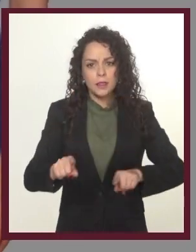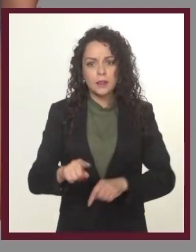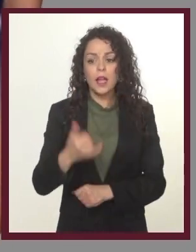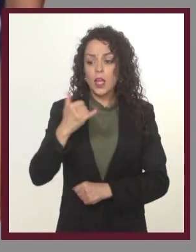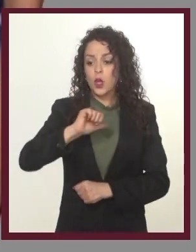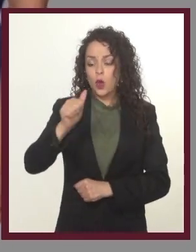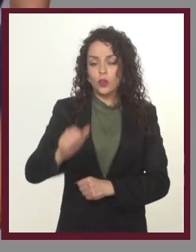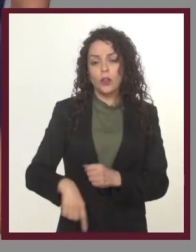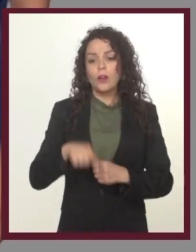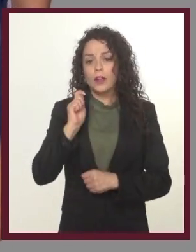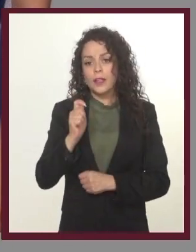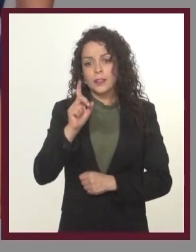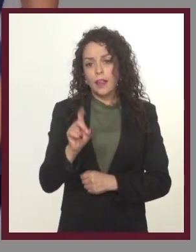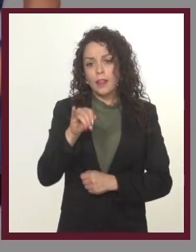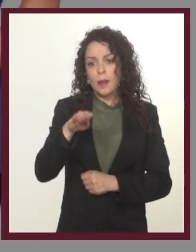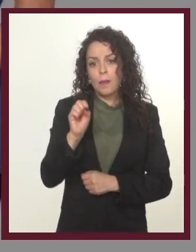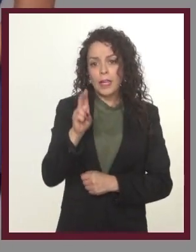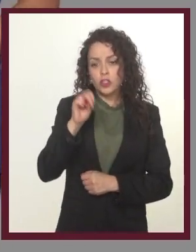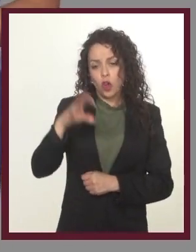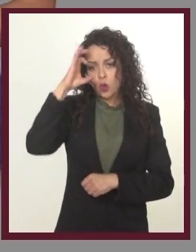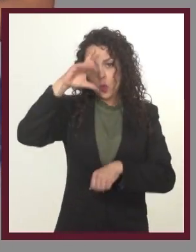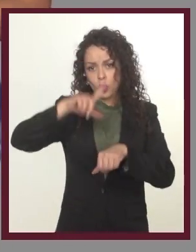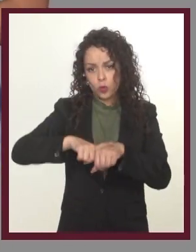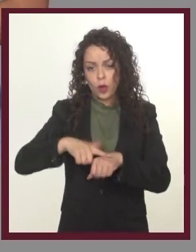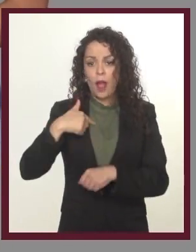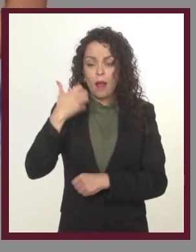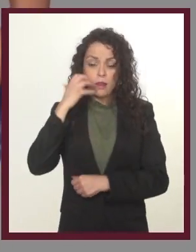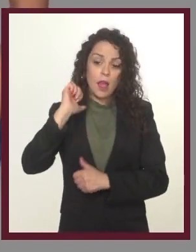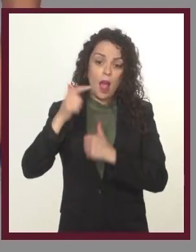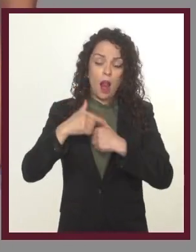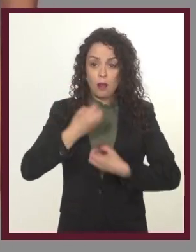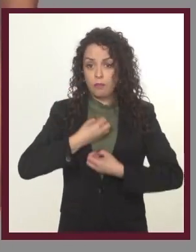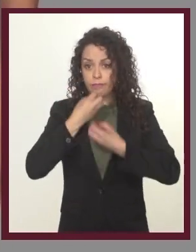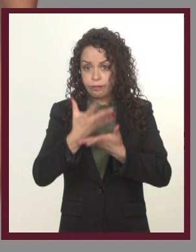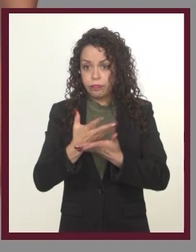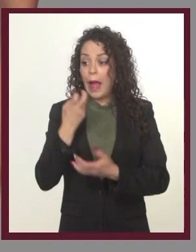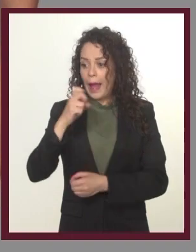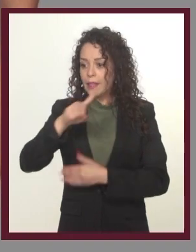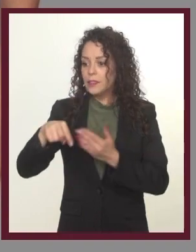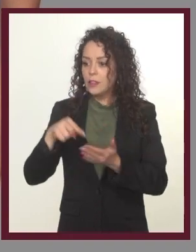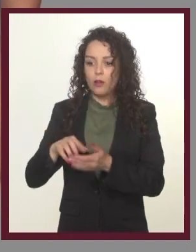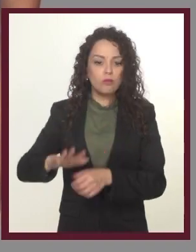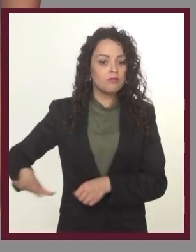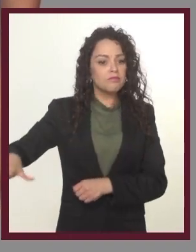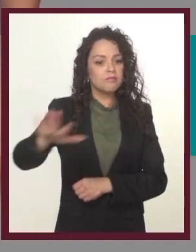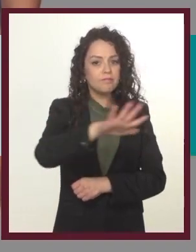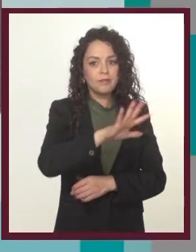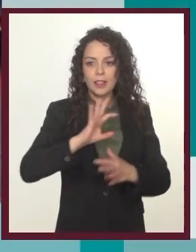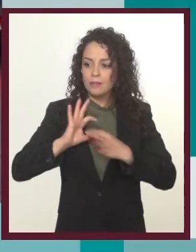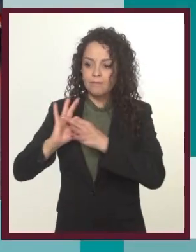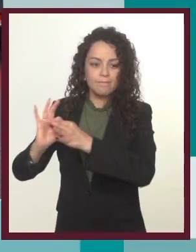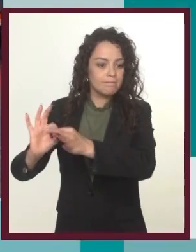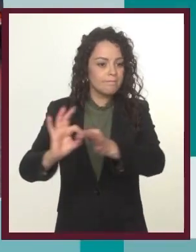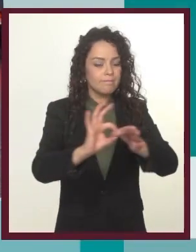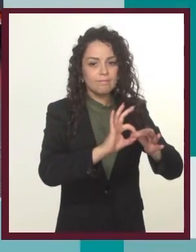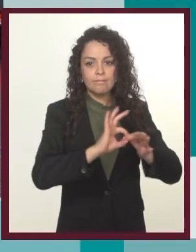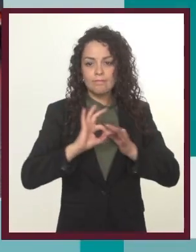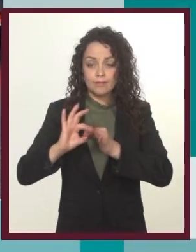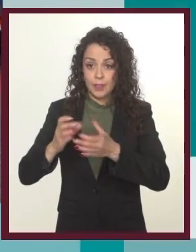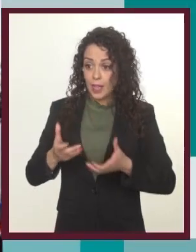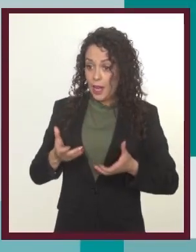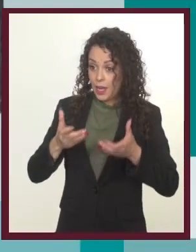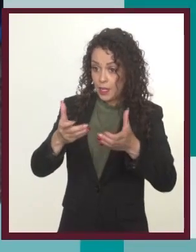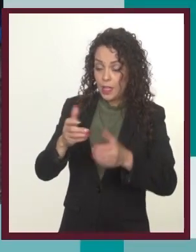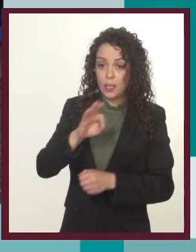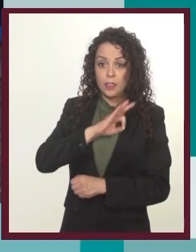luego está la dimensión cultural, en la que las cosas que queremos decir pueden ser parte de ese espacio común, al grado de que el propio